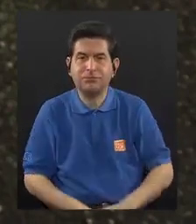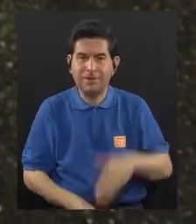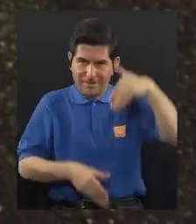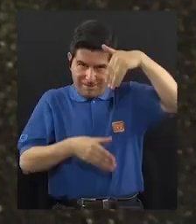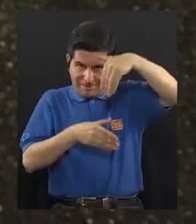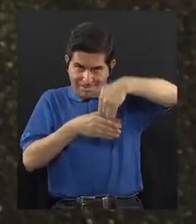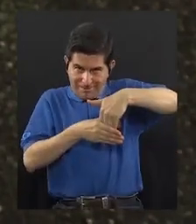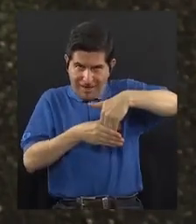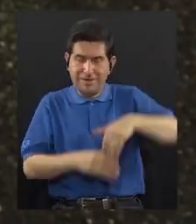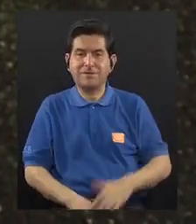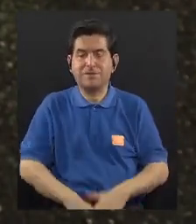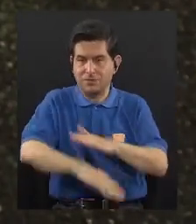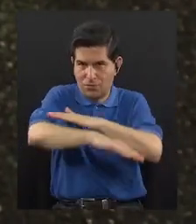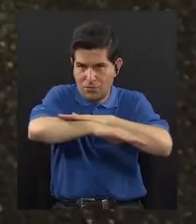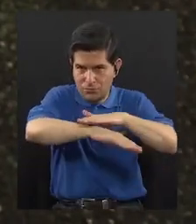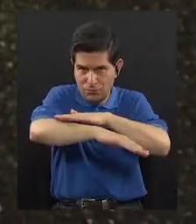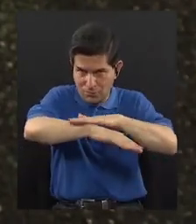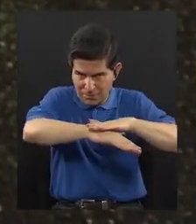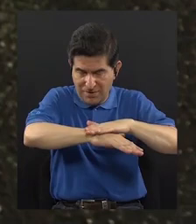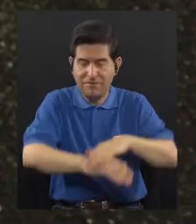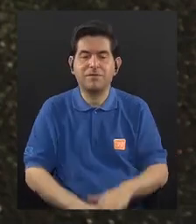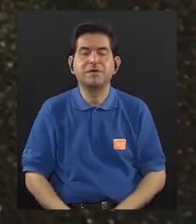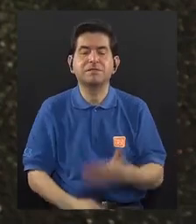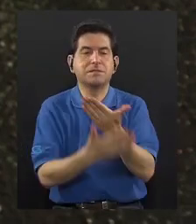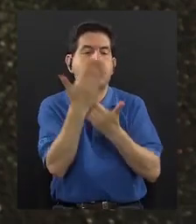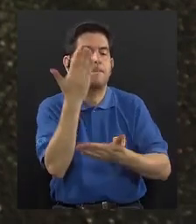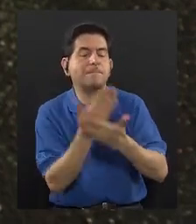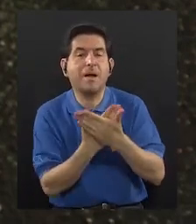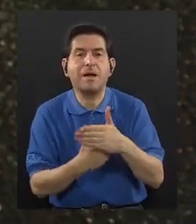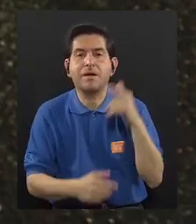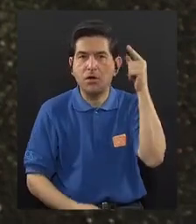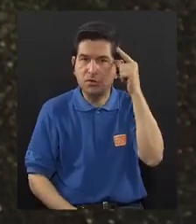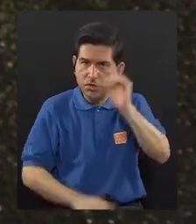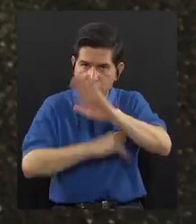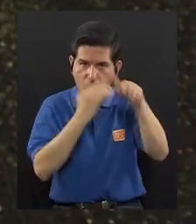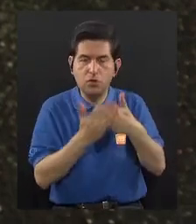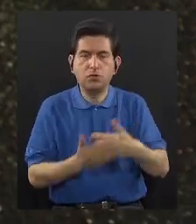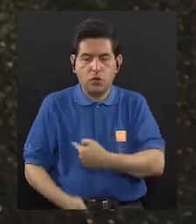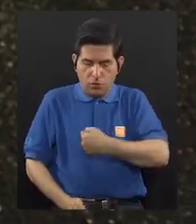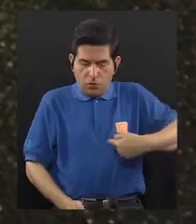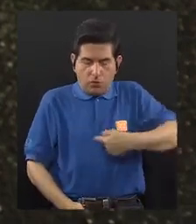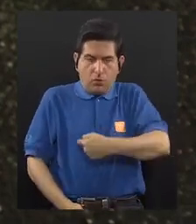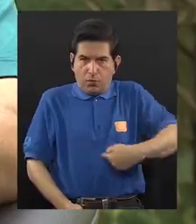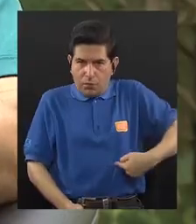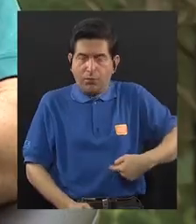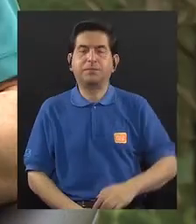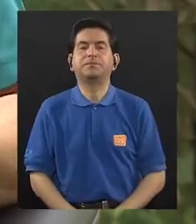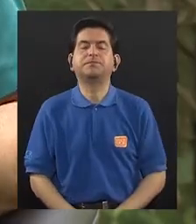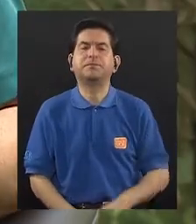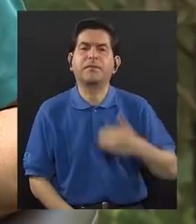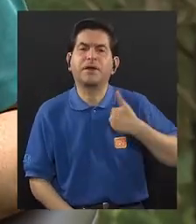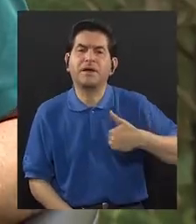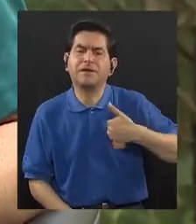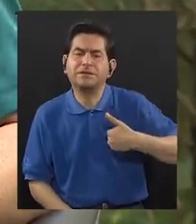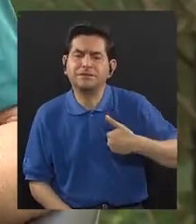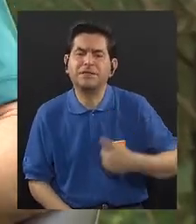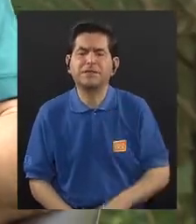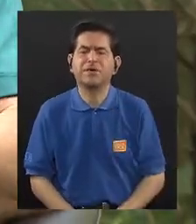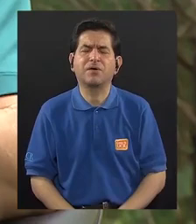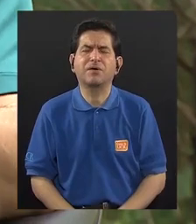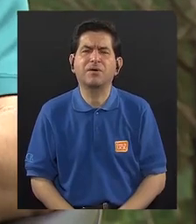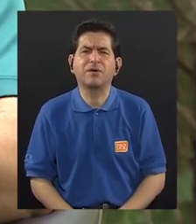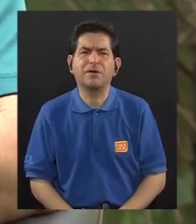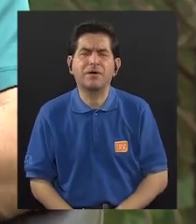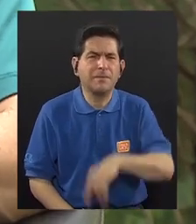que tenemos tanto en las superficies ver acerca de la piel las manos y por supuesto todo el intestino norman y